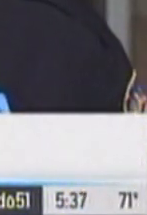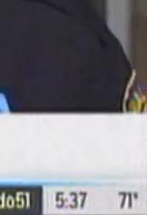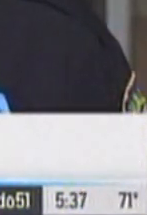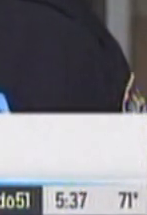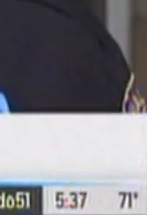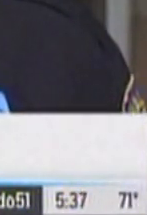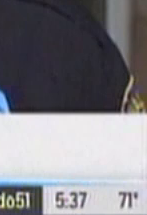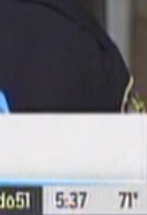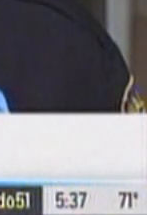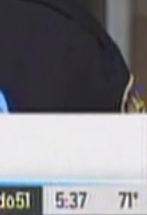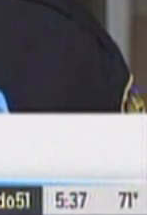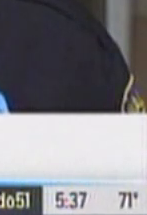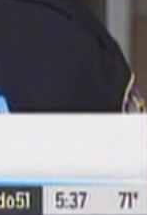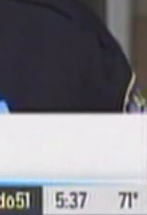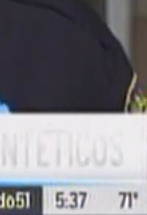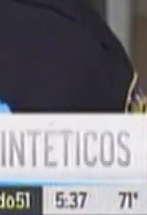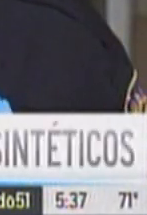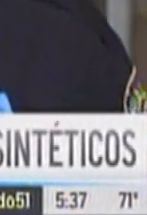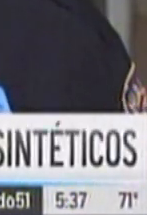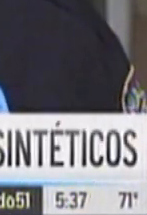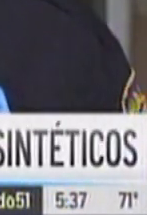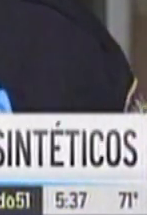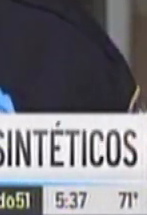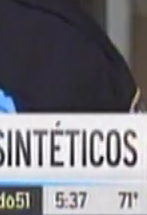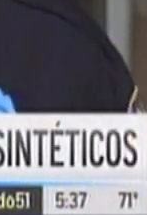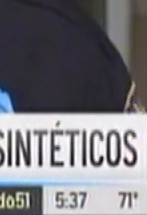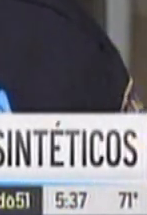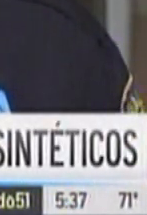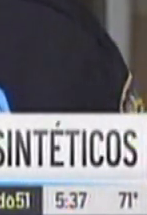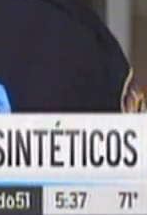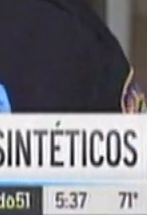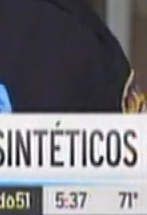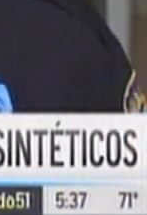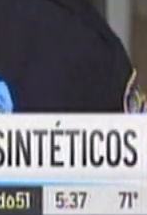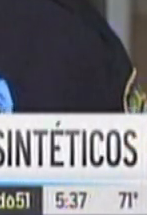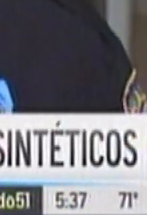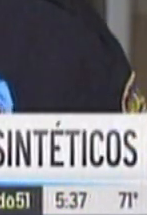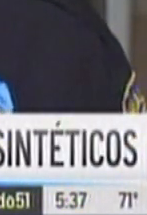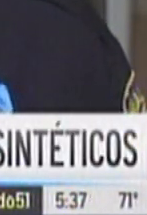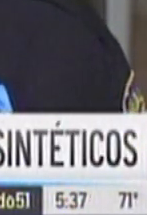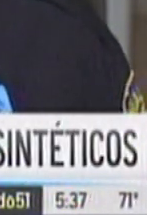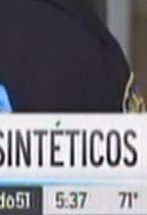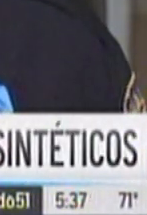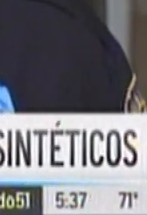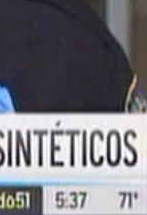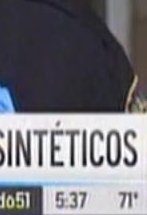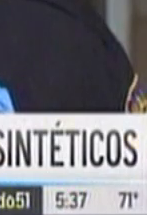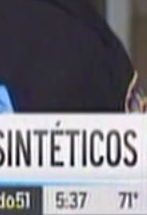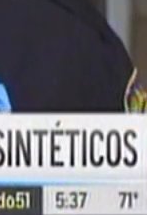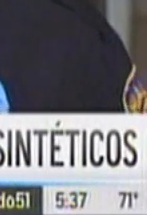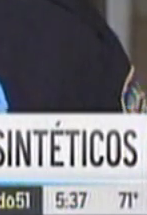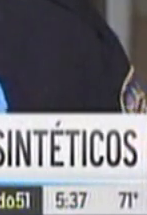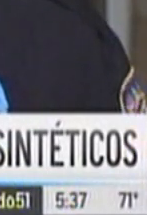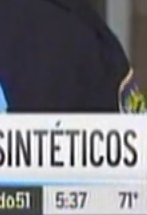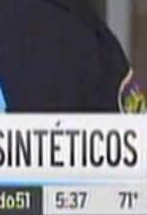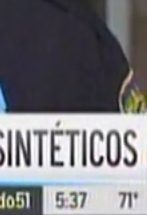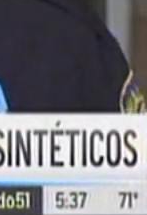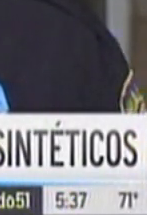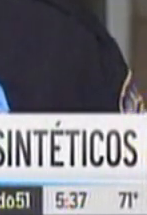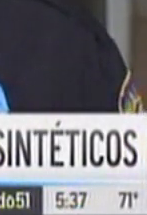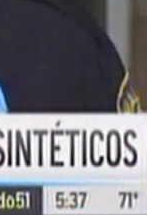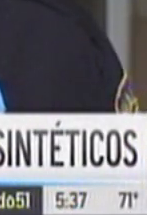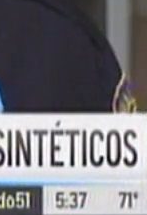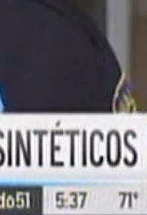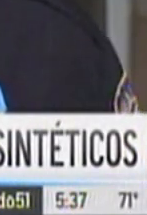Smoke Shop 4775 Palm Avenue en referencia a la venta de cannabis sintético. Esa